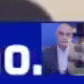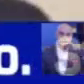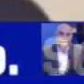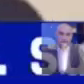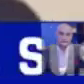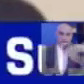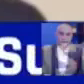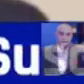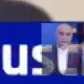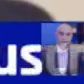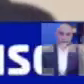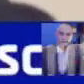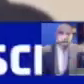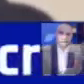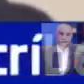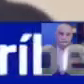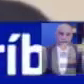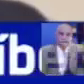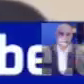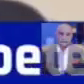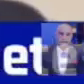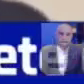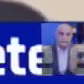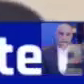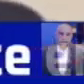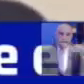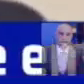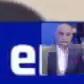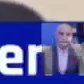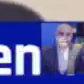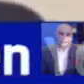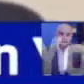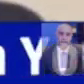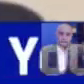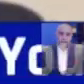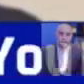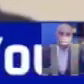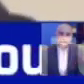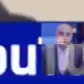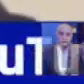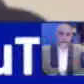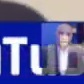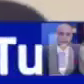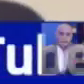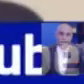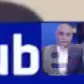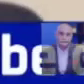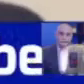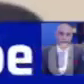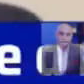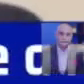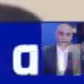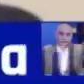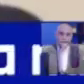tradicionales, porque yo no veo a Mario Amparo Casar, no veo a Leo Zuckerman, no veo a Raimundo